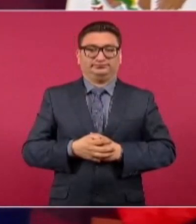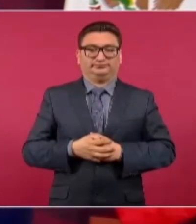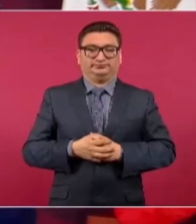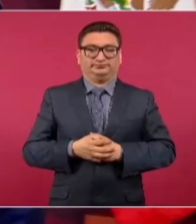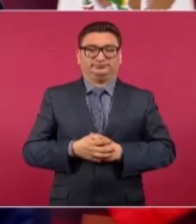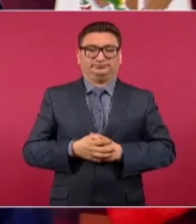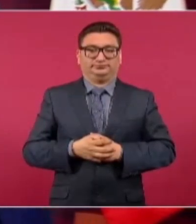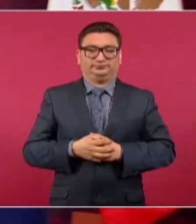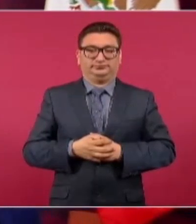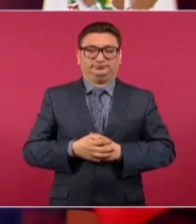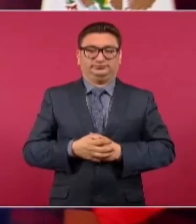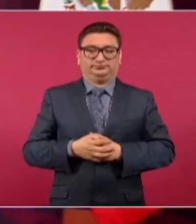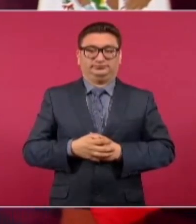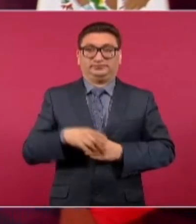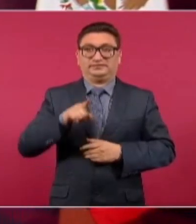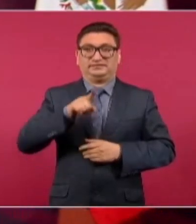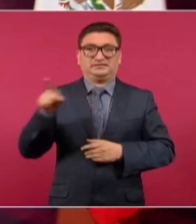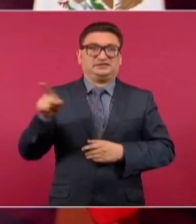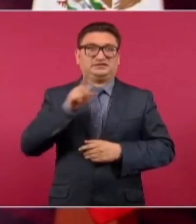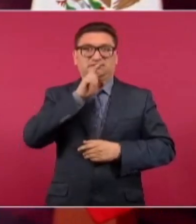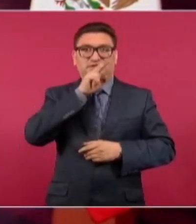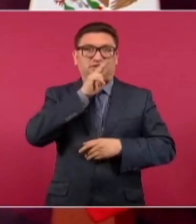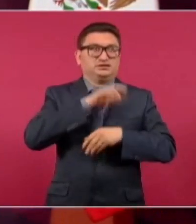se desesperan,